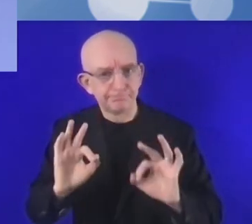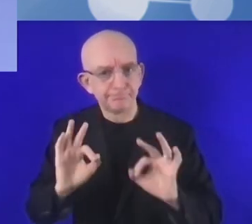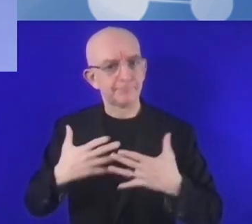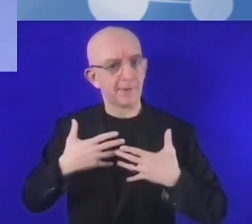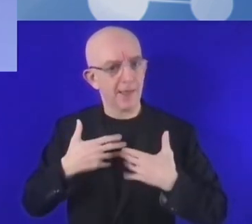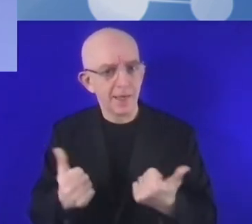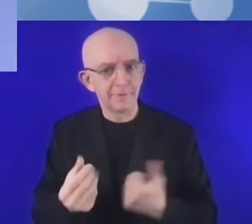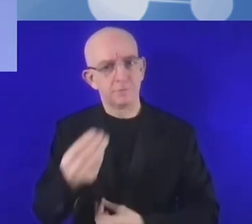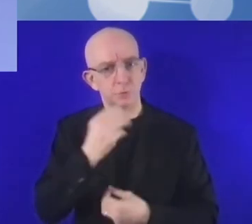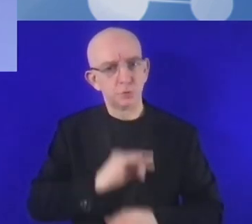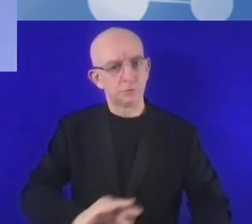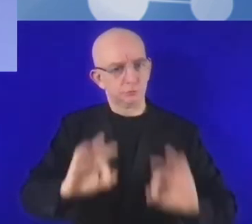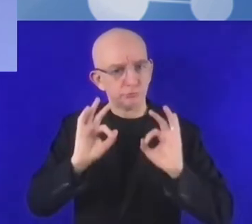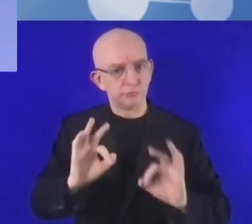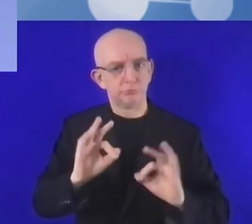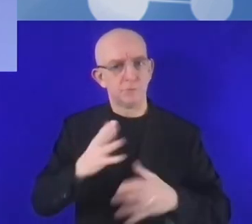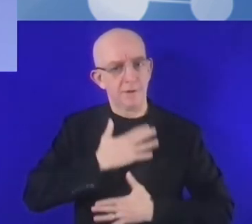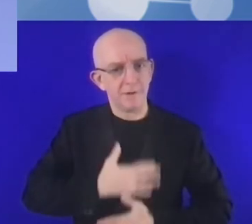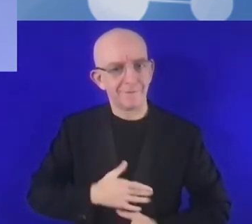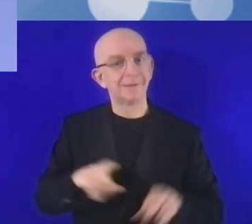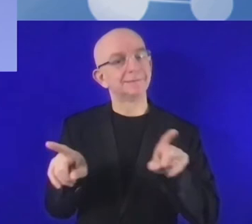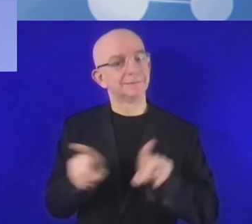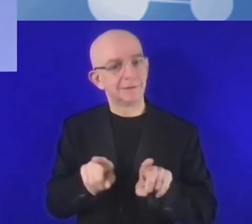esta pregunta: ¿qué es la calidad en la música?